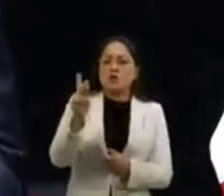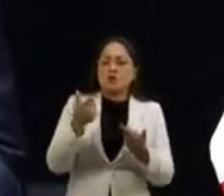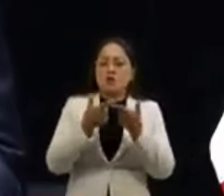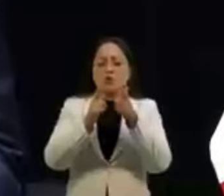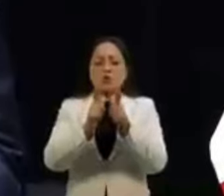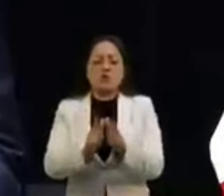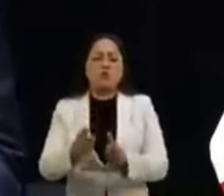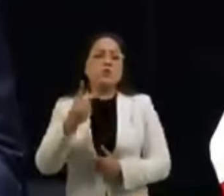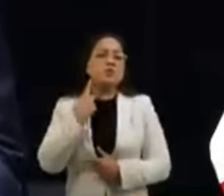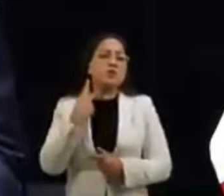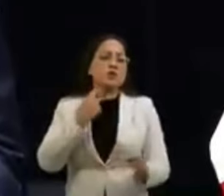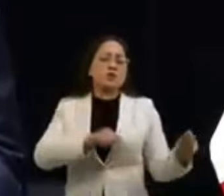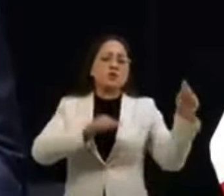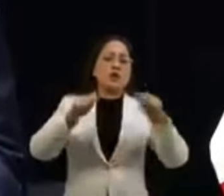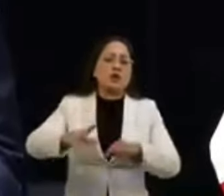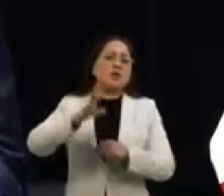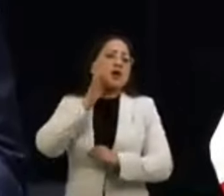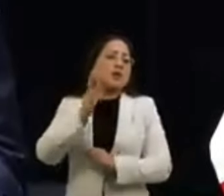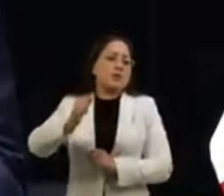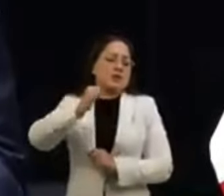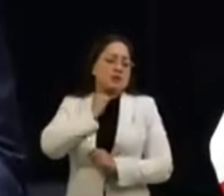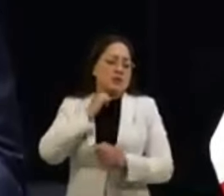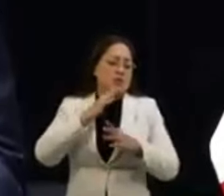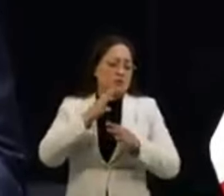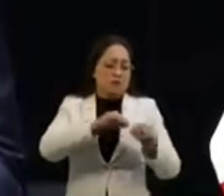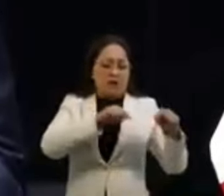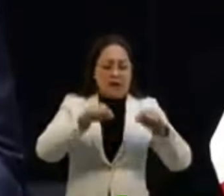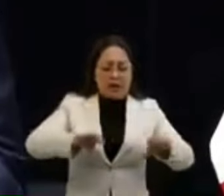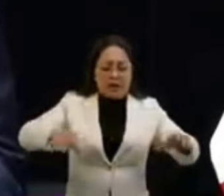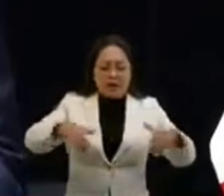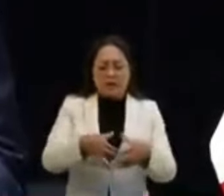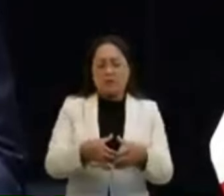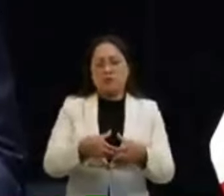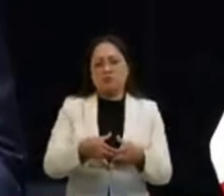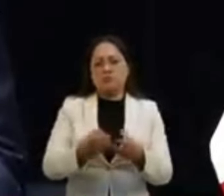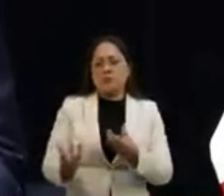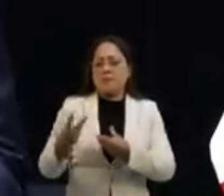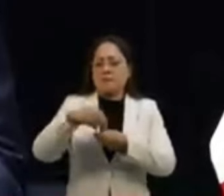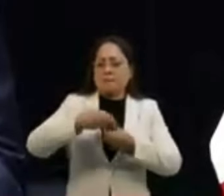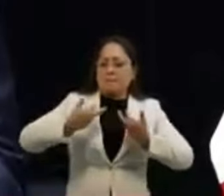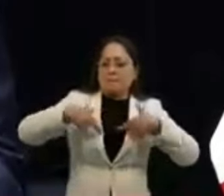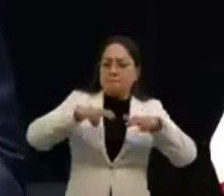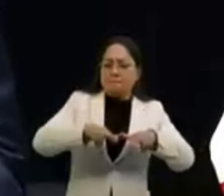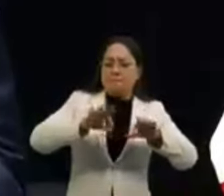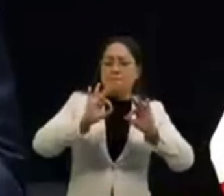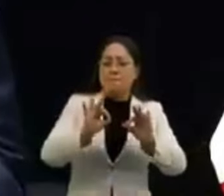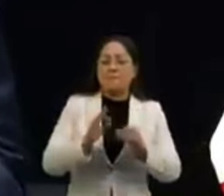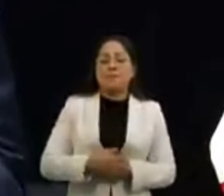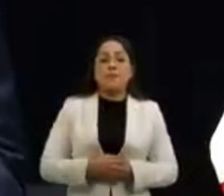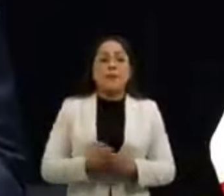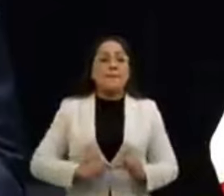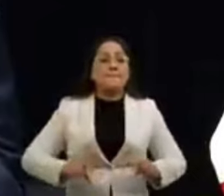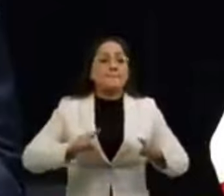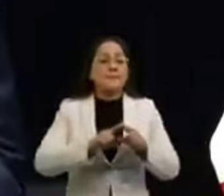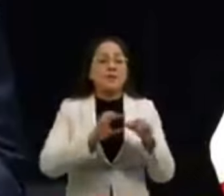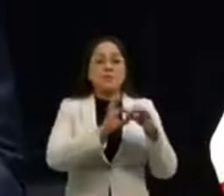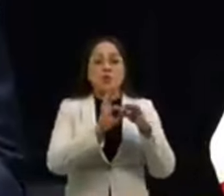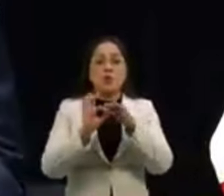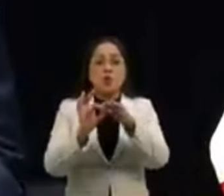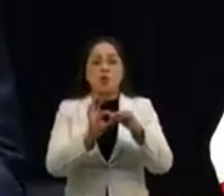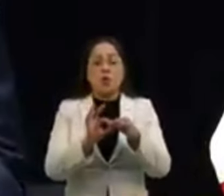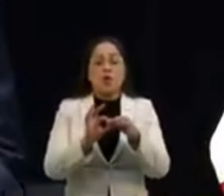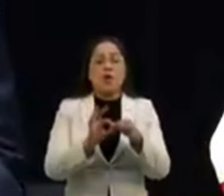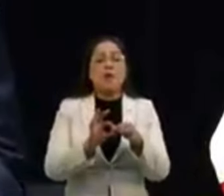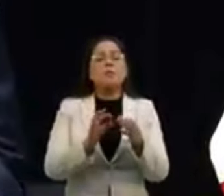formamos esta Cámara de Senadores estemos representados y que con esta unidad sirvamos a la patria más